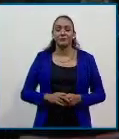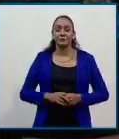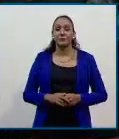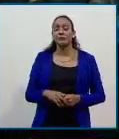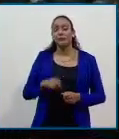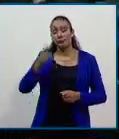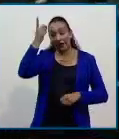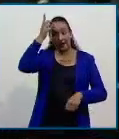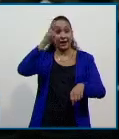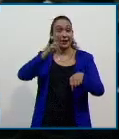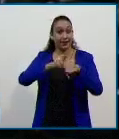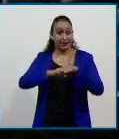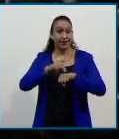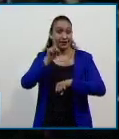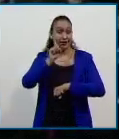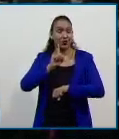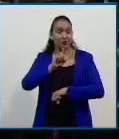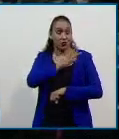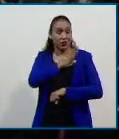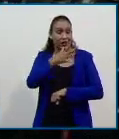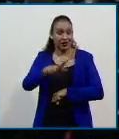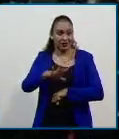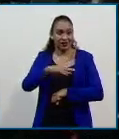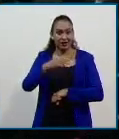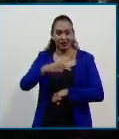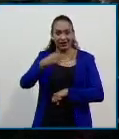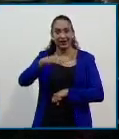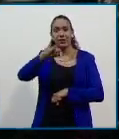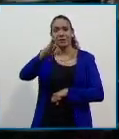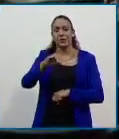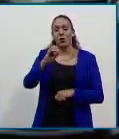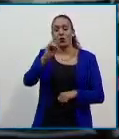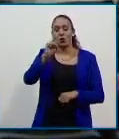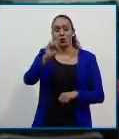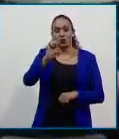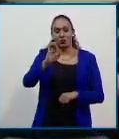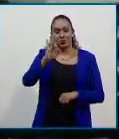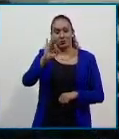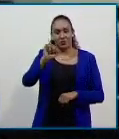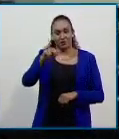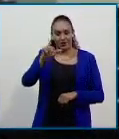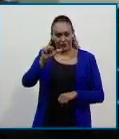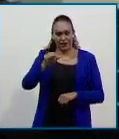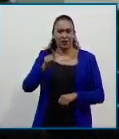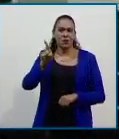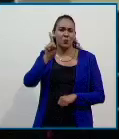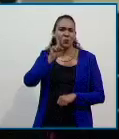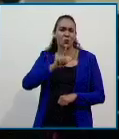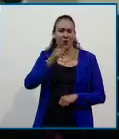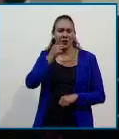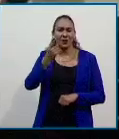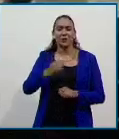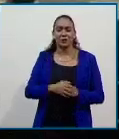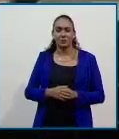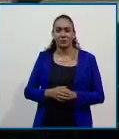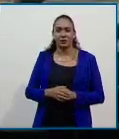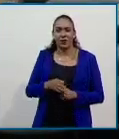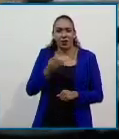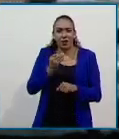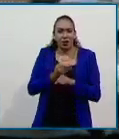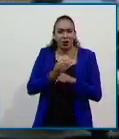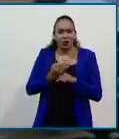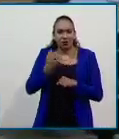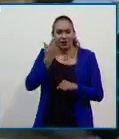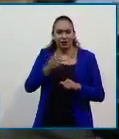Escuela Federal de Formación Judicial, Josefina Cortés Campos, afirmó que la reforma se presenta en un momento crucial para